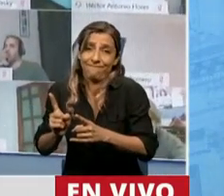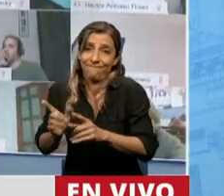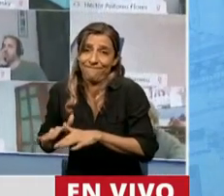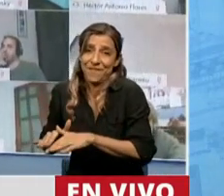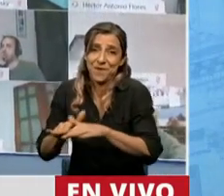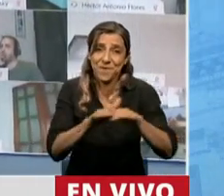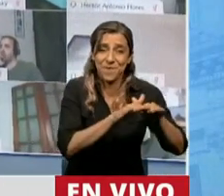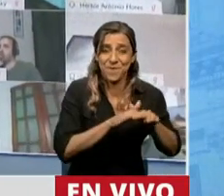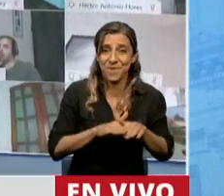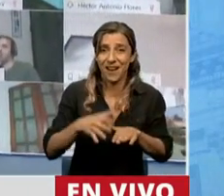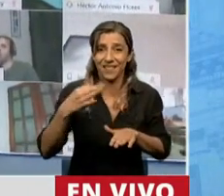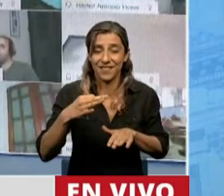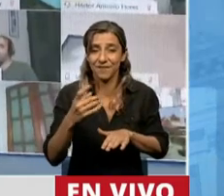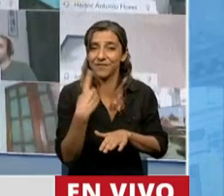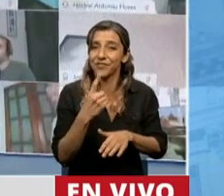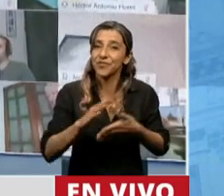Entender que necesitamos resoluciones